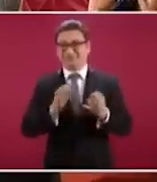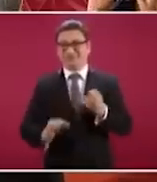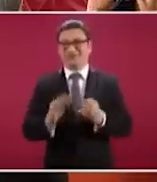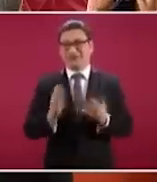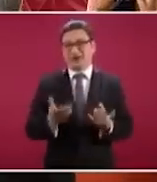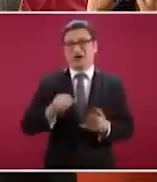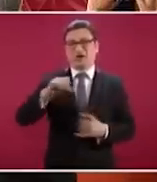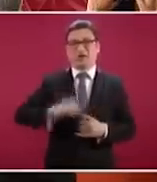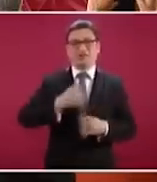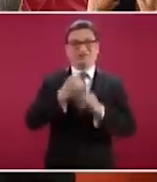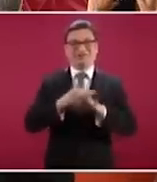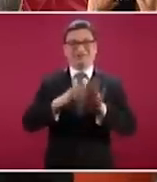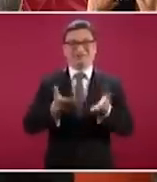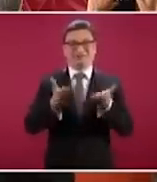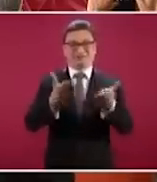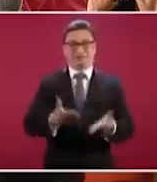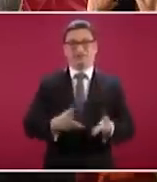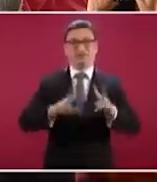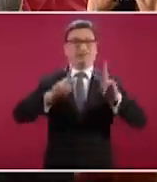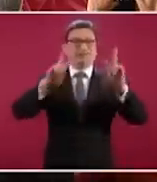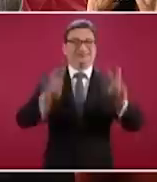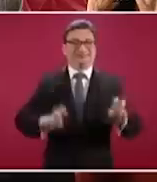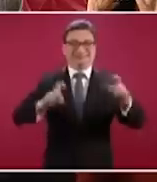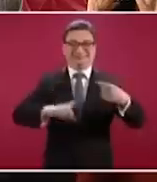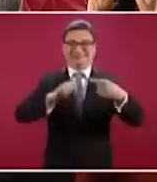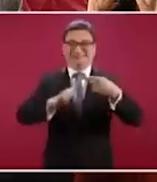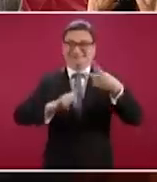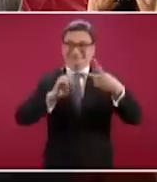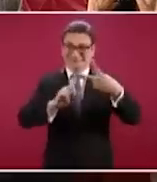informar sobre dos temas.